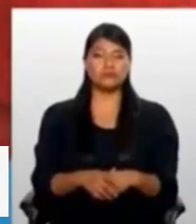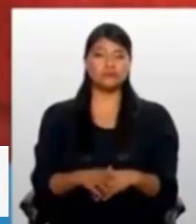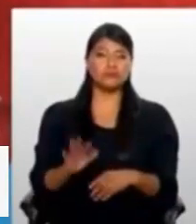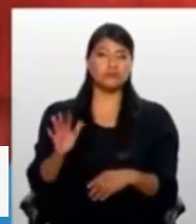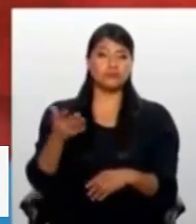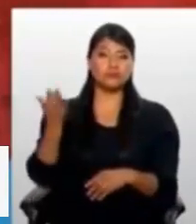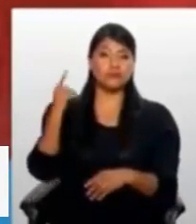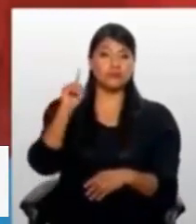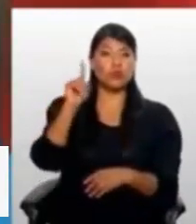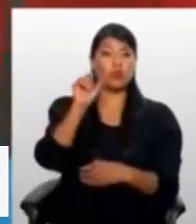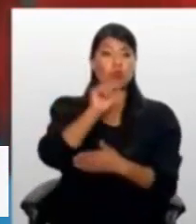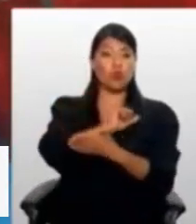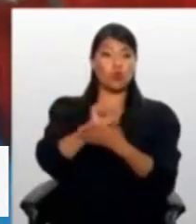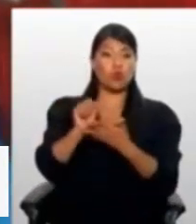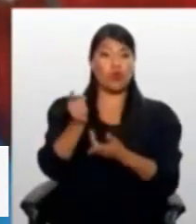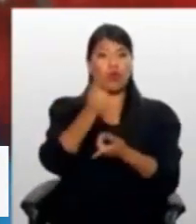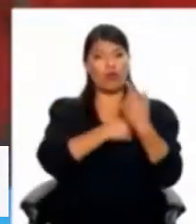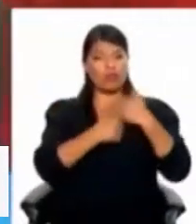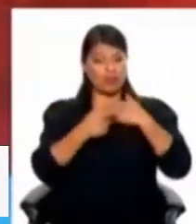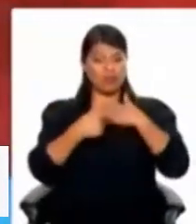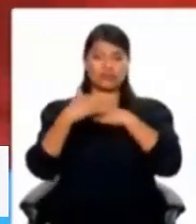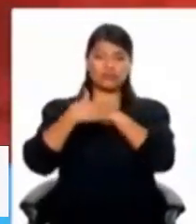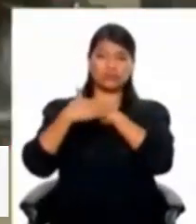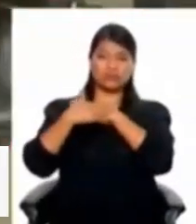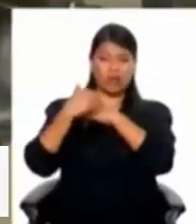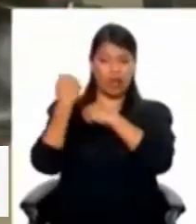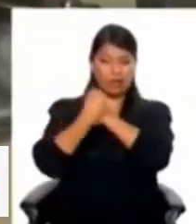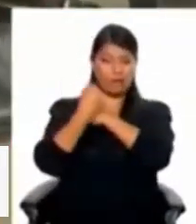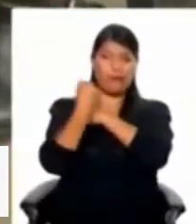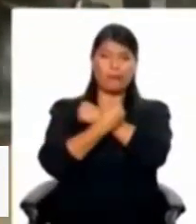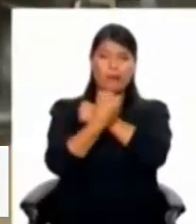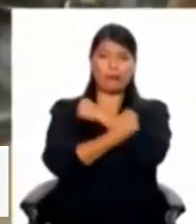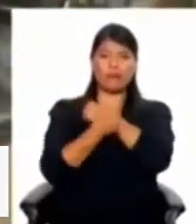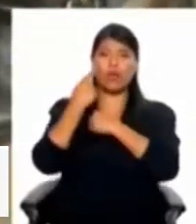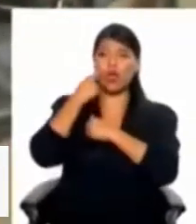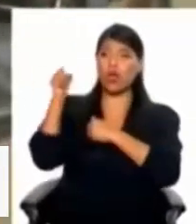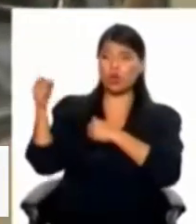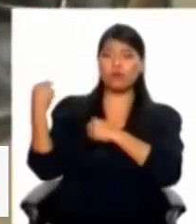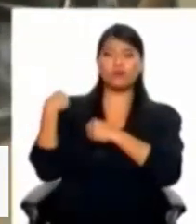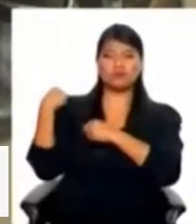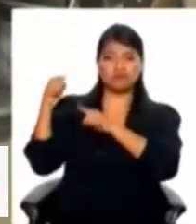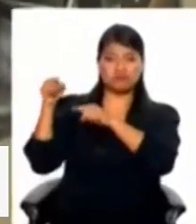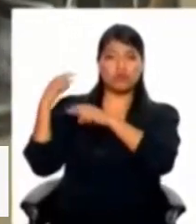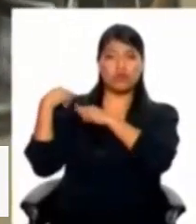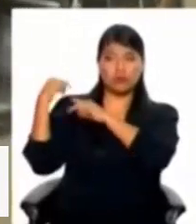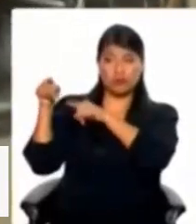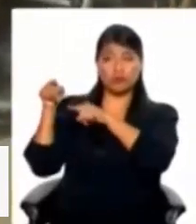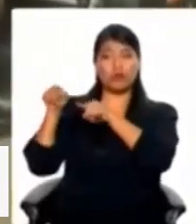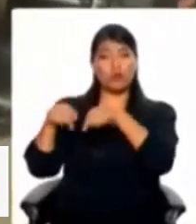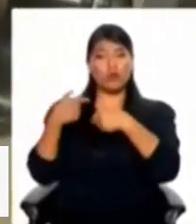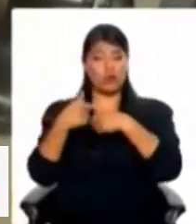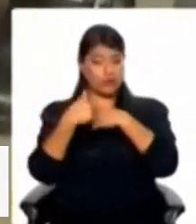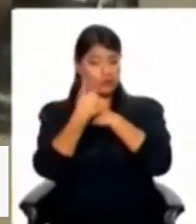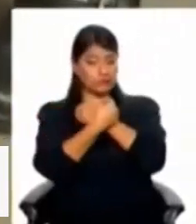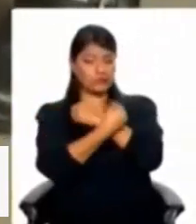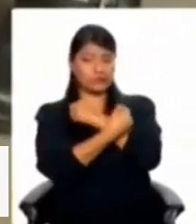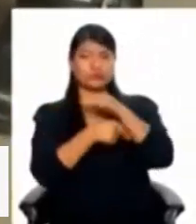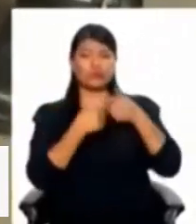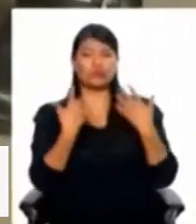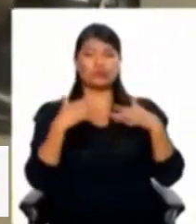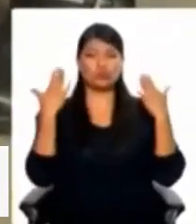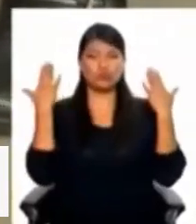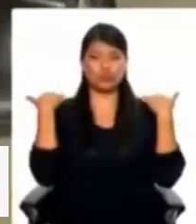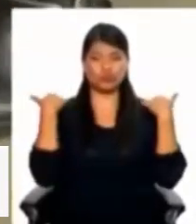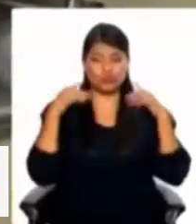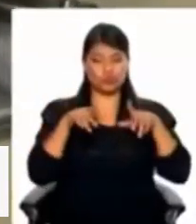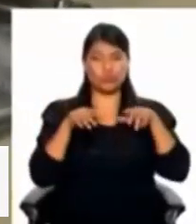Exactamente un mes, Dachi fue acuchillada por un sujeto. Como consecuencia de este hecho, la perrita Puck ha sufrido